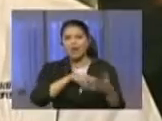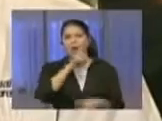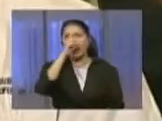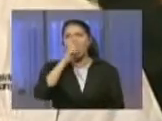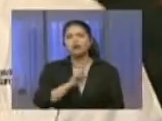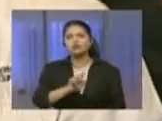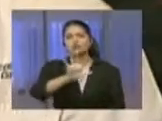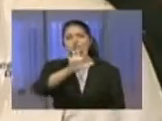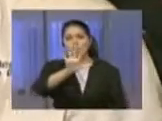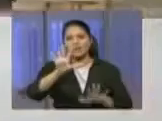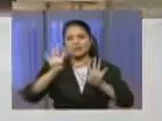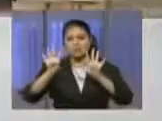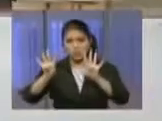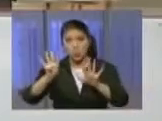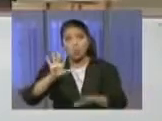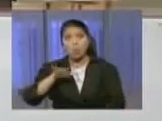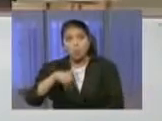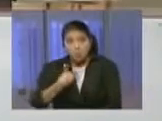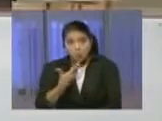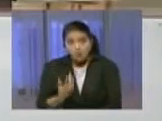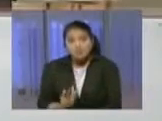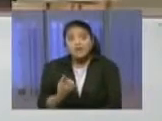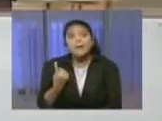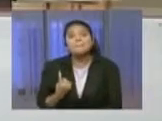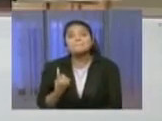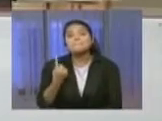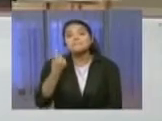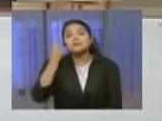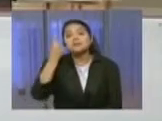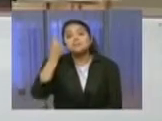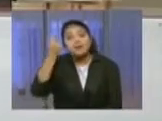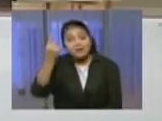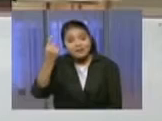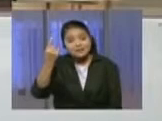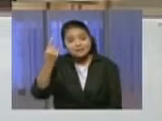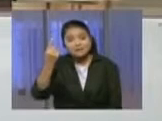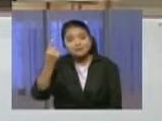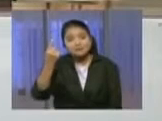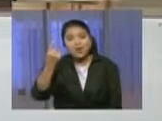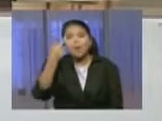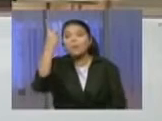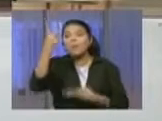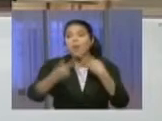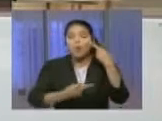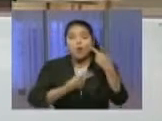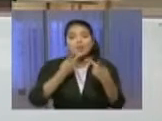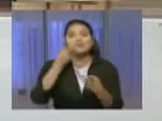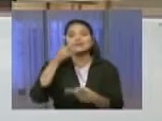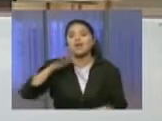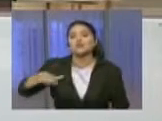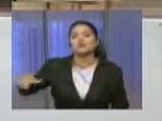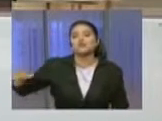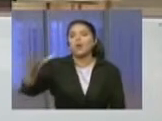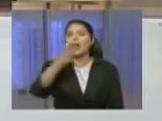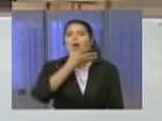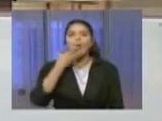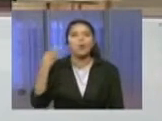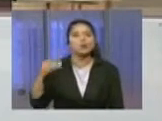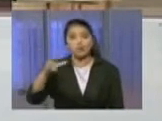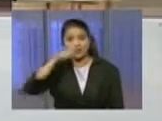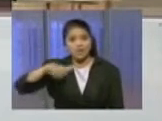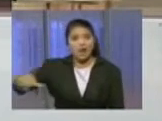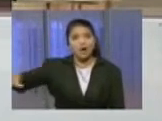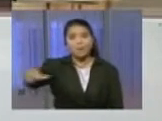59 pudiera ser esa la primera manifestación política de La Rebeldía de la del pueblo de